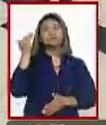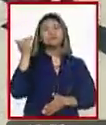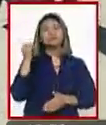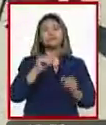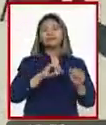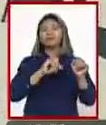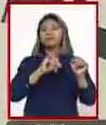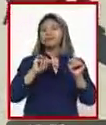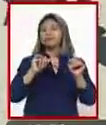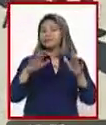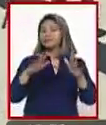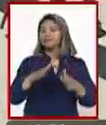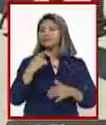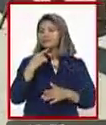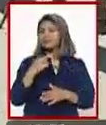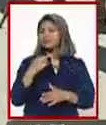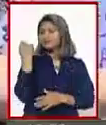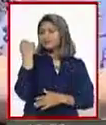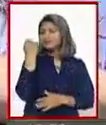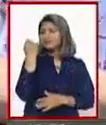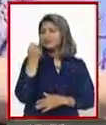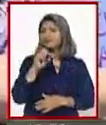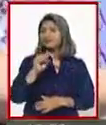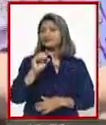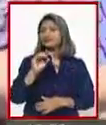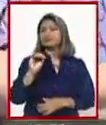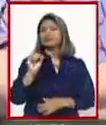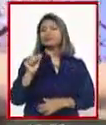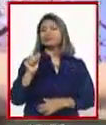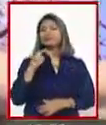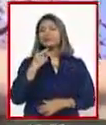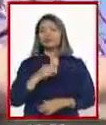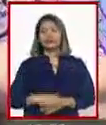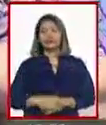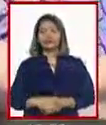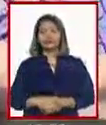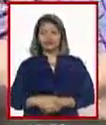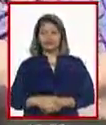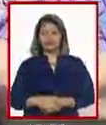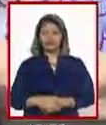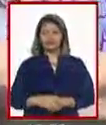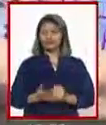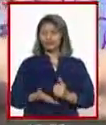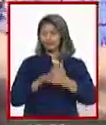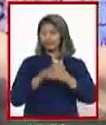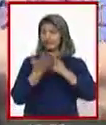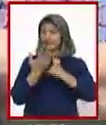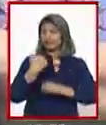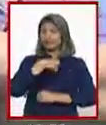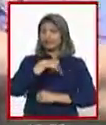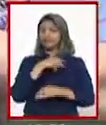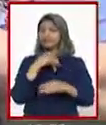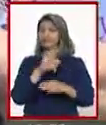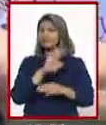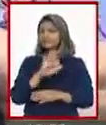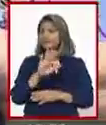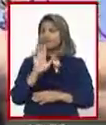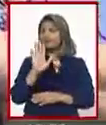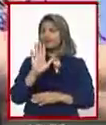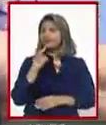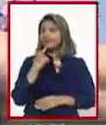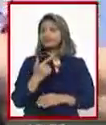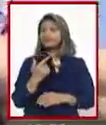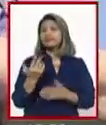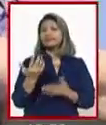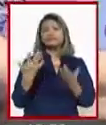tu pecho a tu corazón, señora Angélica Sosa. Con este color te hemos ayudado nosotros y tú nos has dado